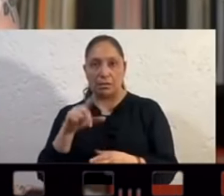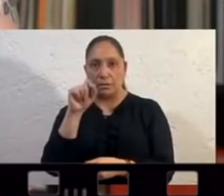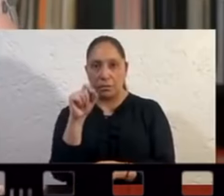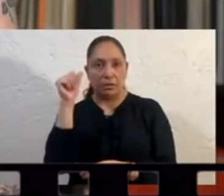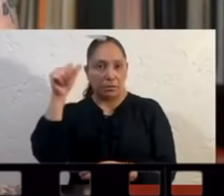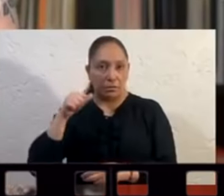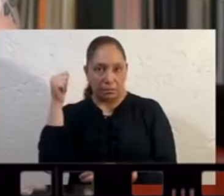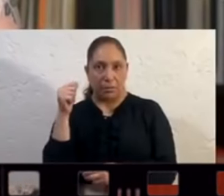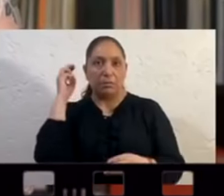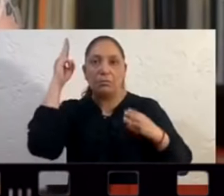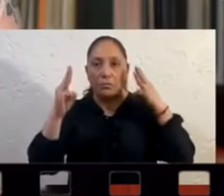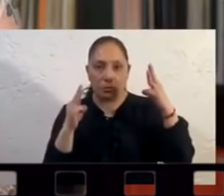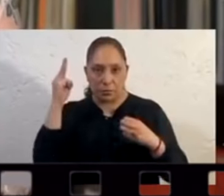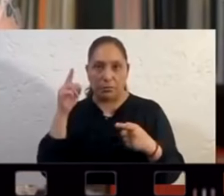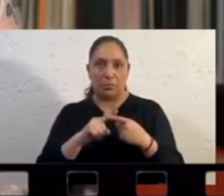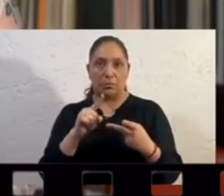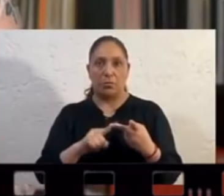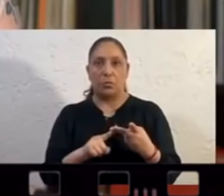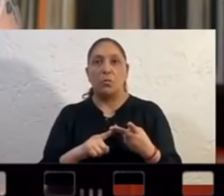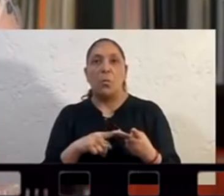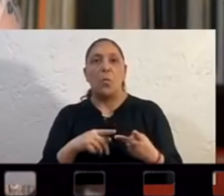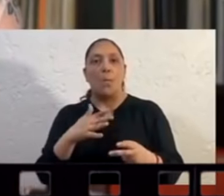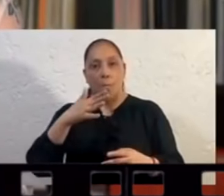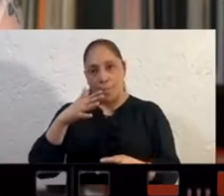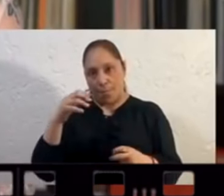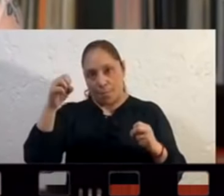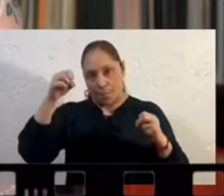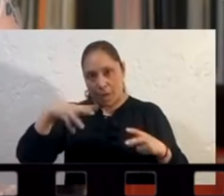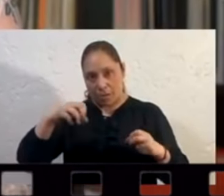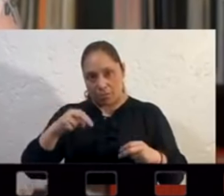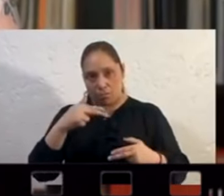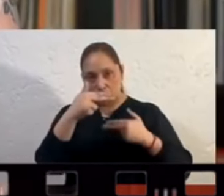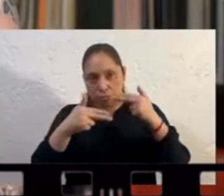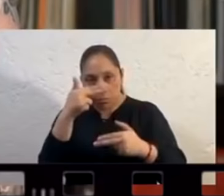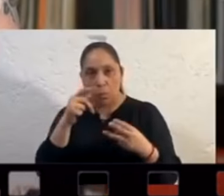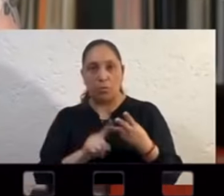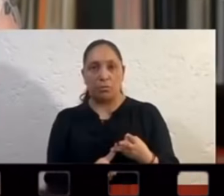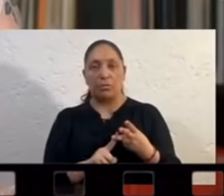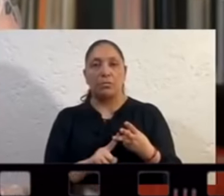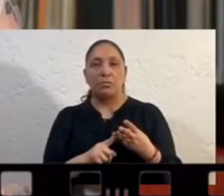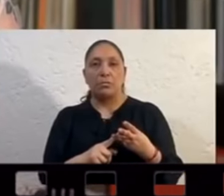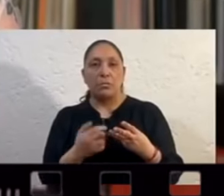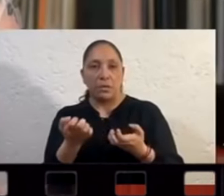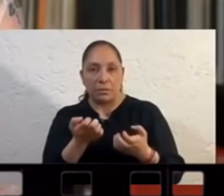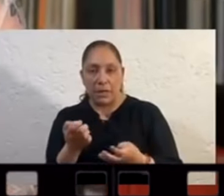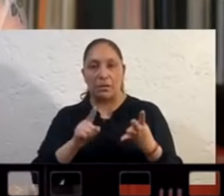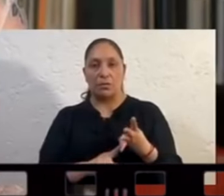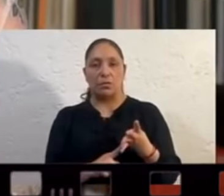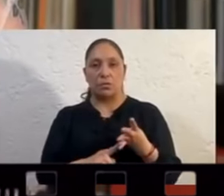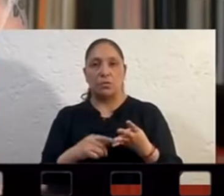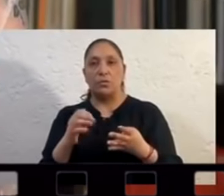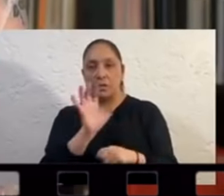museos, baños de vapor, gimnasios, reuniones en centros de culto, cines y teatros,